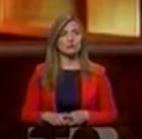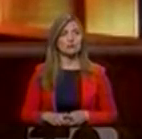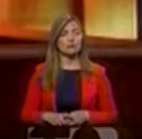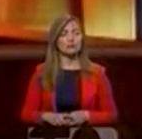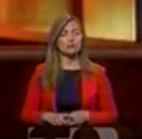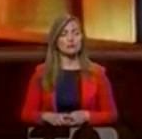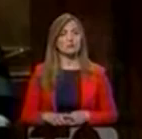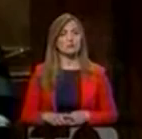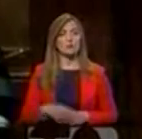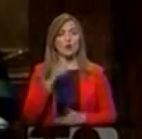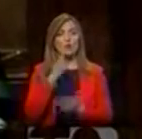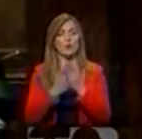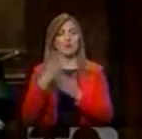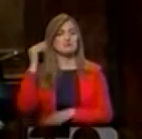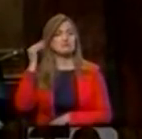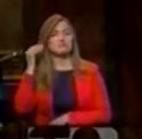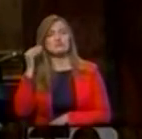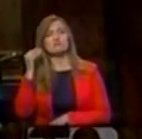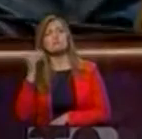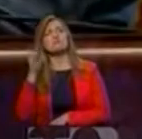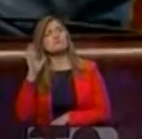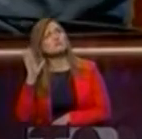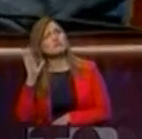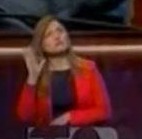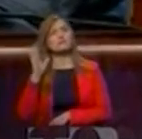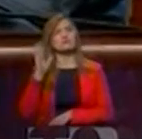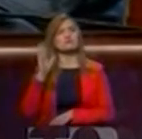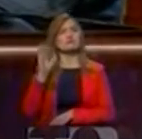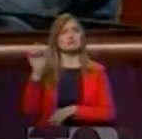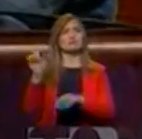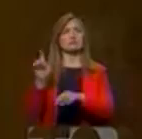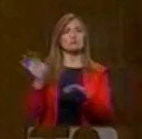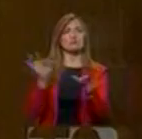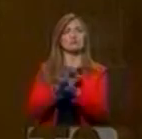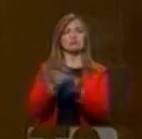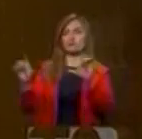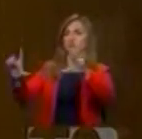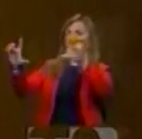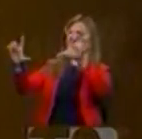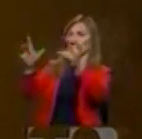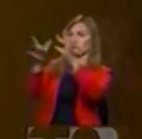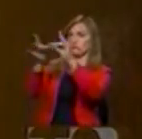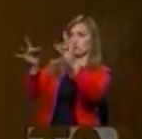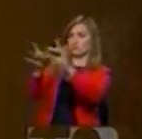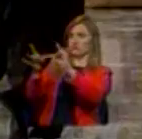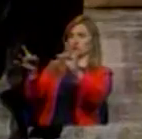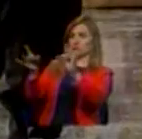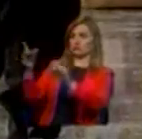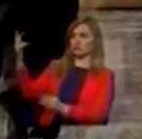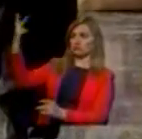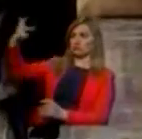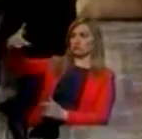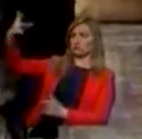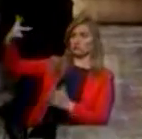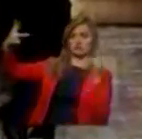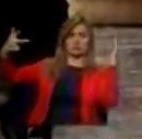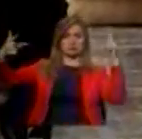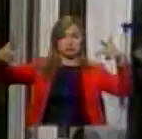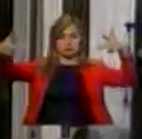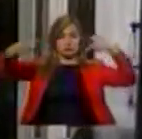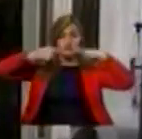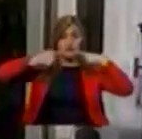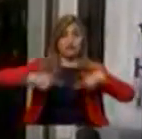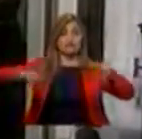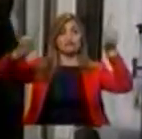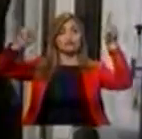Se hicieron pruebas de audio, el funcionamiento del prompter para el presidente, la ubicación de las cámaras para la transmisión de la cadena